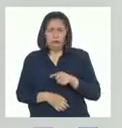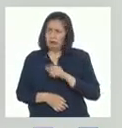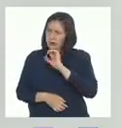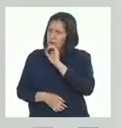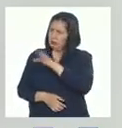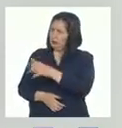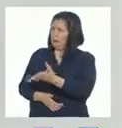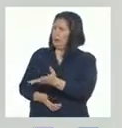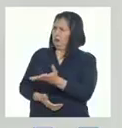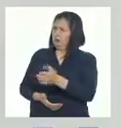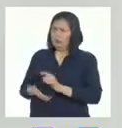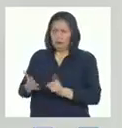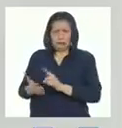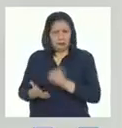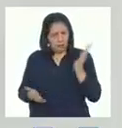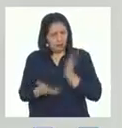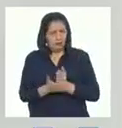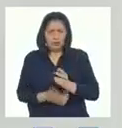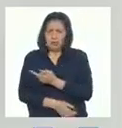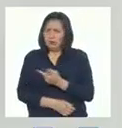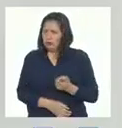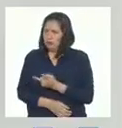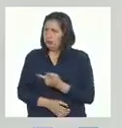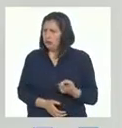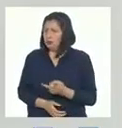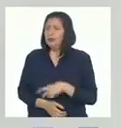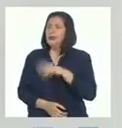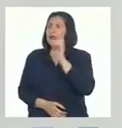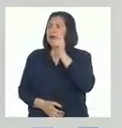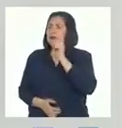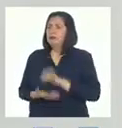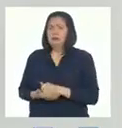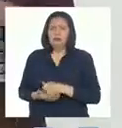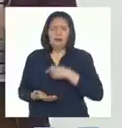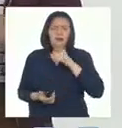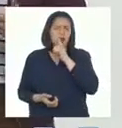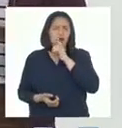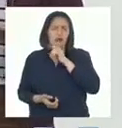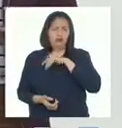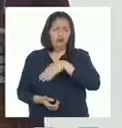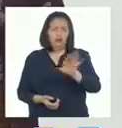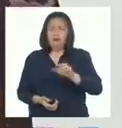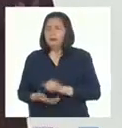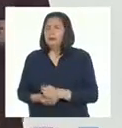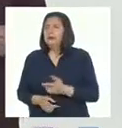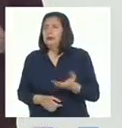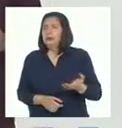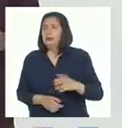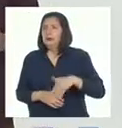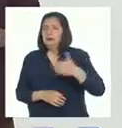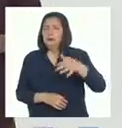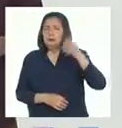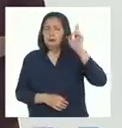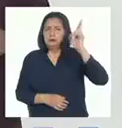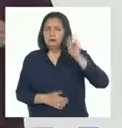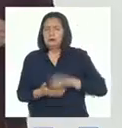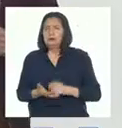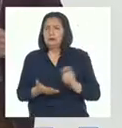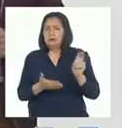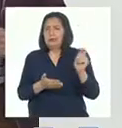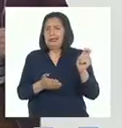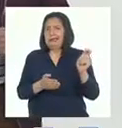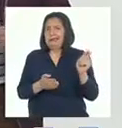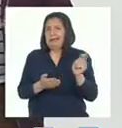hace ver la injusticia por no castigar a los dos, el profesor los manda a callar. Más tarde, el profesor les asigna una